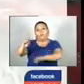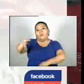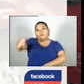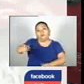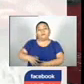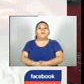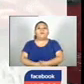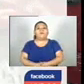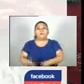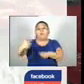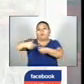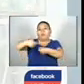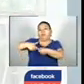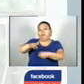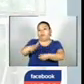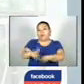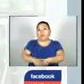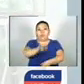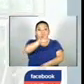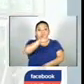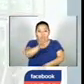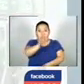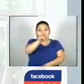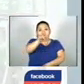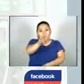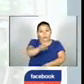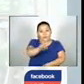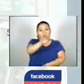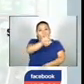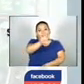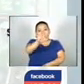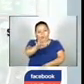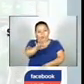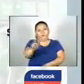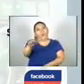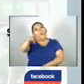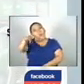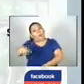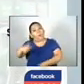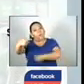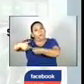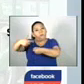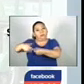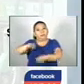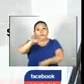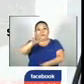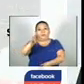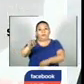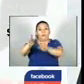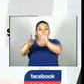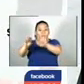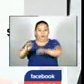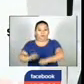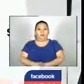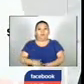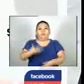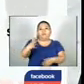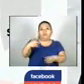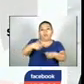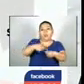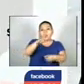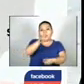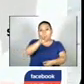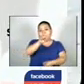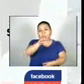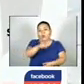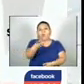$3.90. La gasolina regular costaba $3.55, ahora $3.70. El diésel bajo en